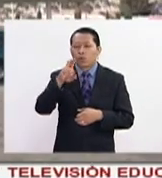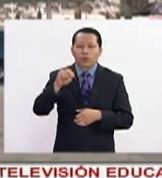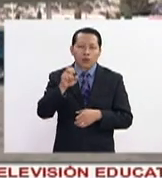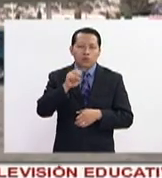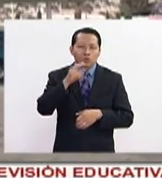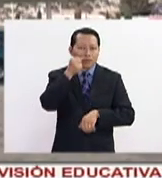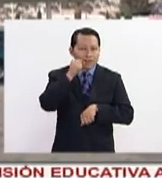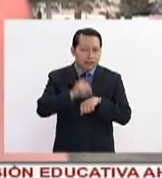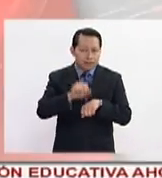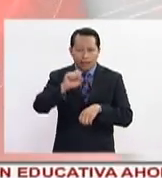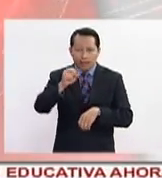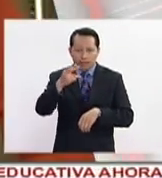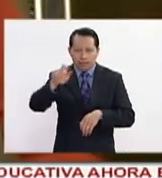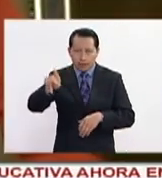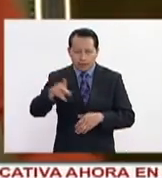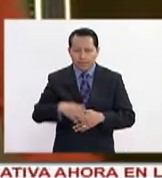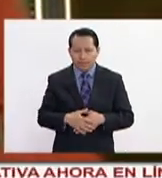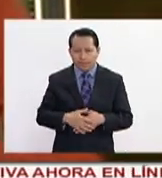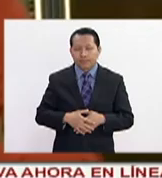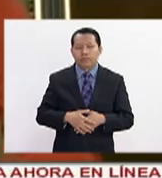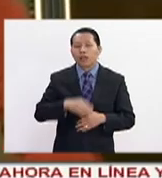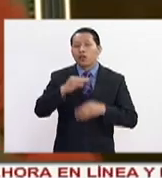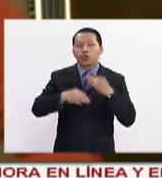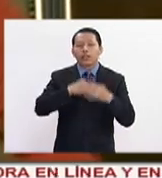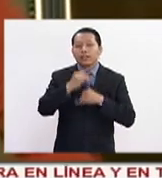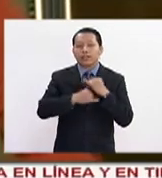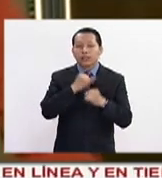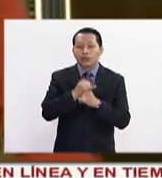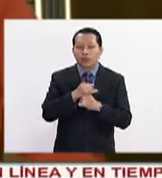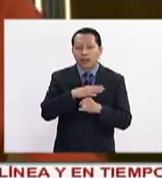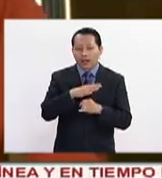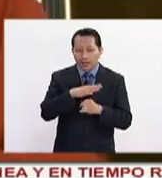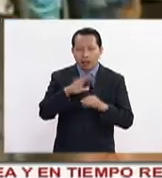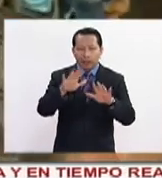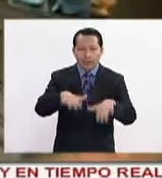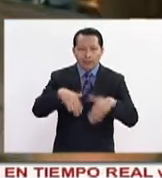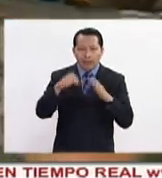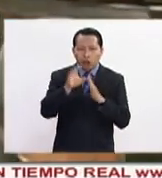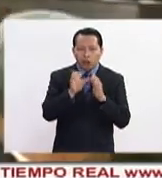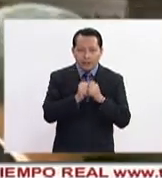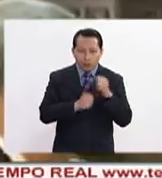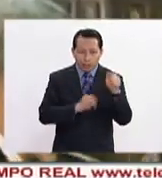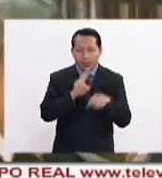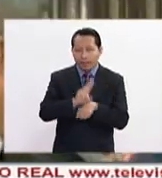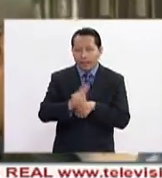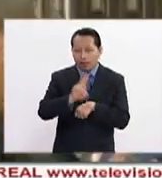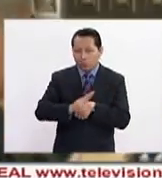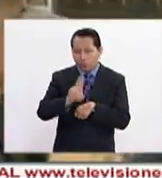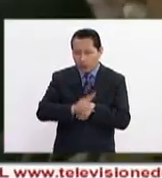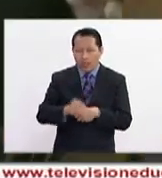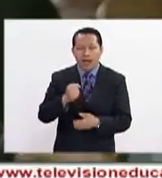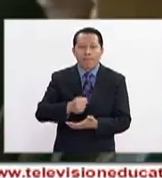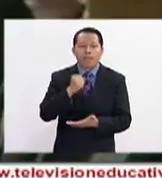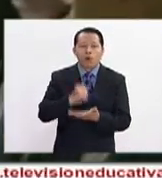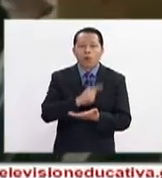de Hacienda. En noticias internacionales, la Asamblea Constituyente de Venezuela